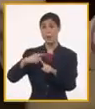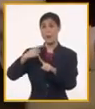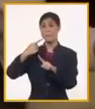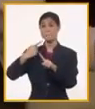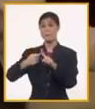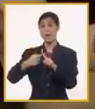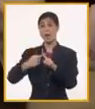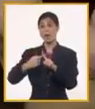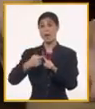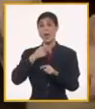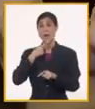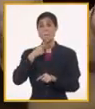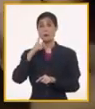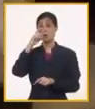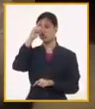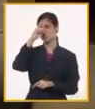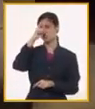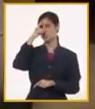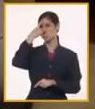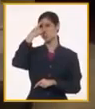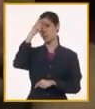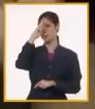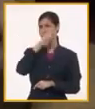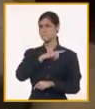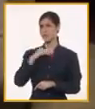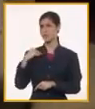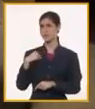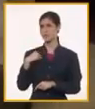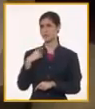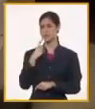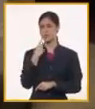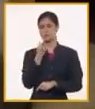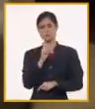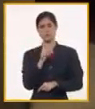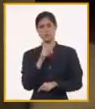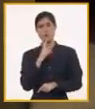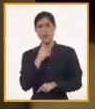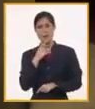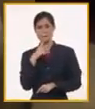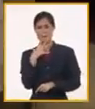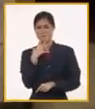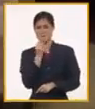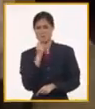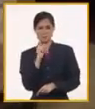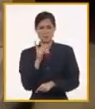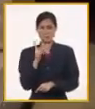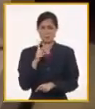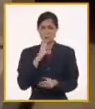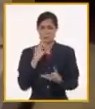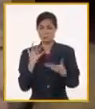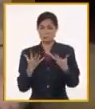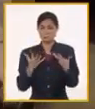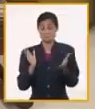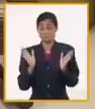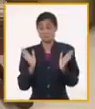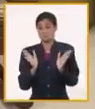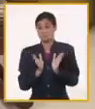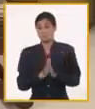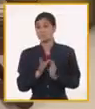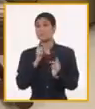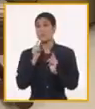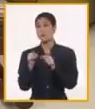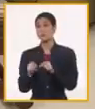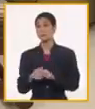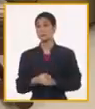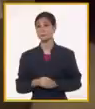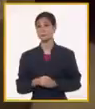El Che no era médico, pero te quiero decir, no le gustaba, él mismo lo narra, no quiere, no le queda más remedio, esto, lo otro, estaba... Bueno,